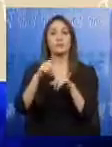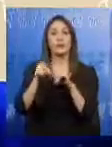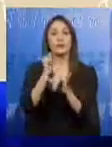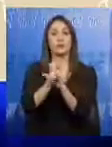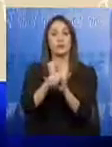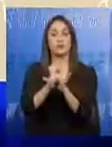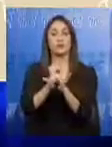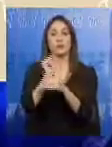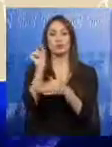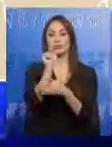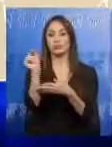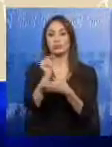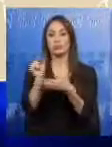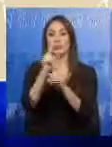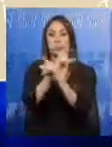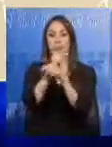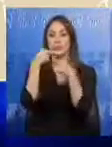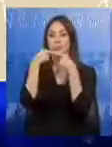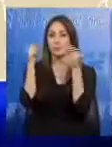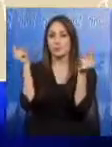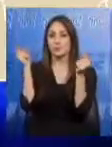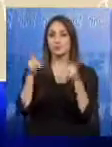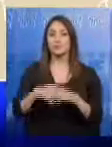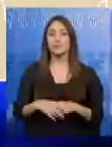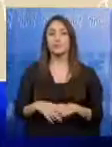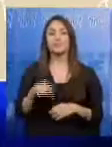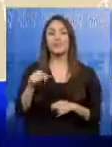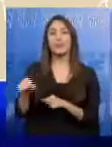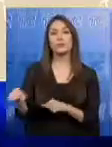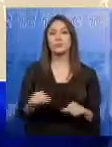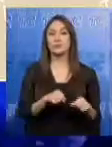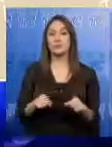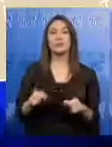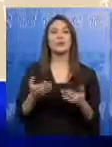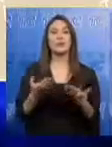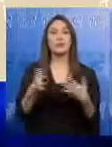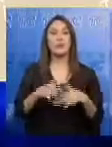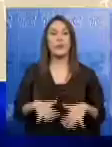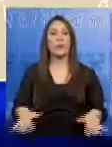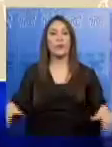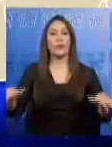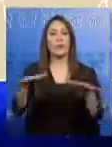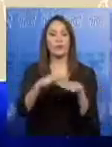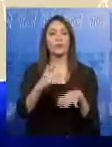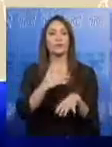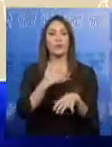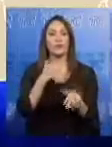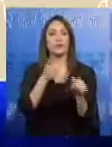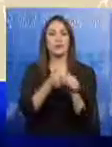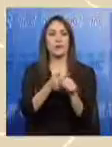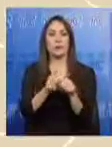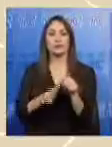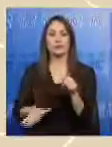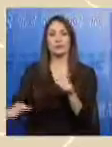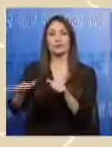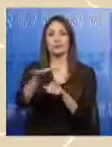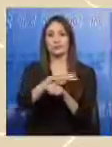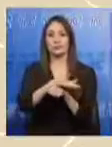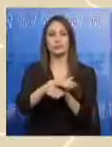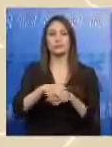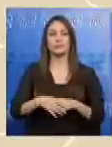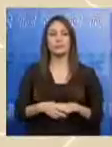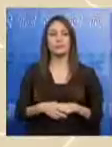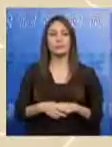Instituto Geofísico en su cuenta de Twitter. El sismo fue sentido sobre todo por quienes viven cerca de la zona